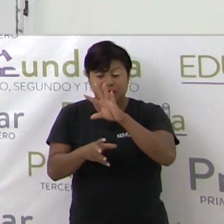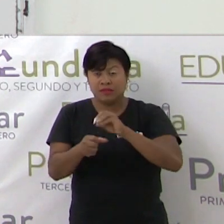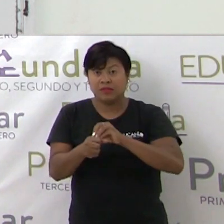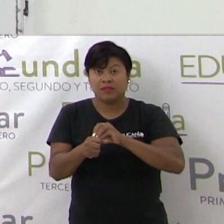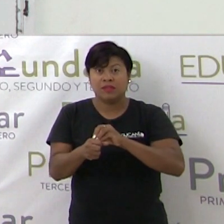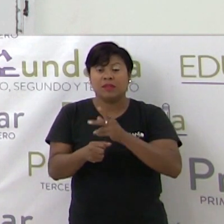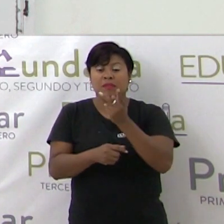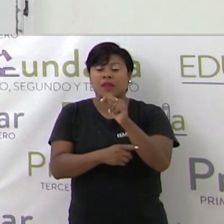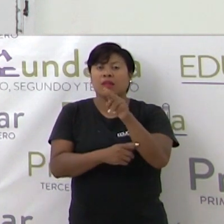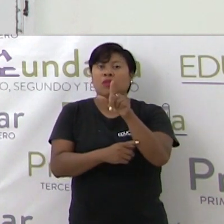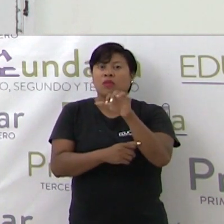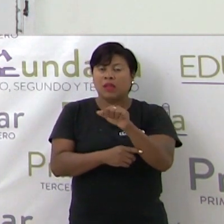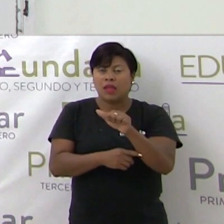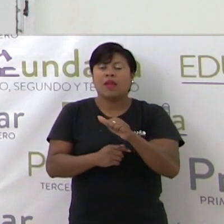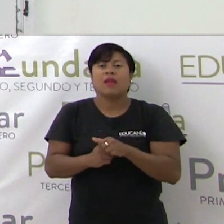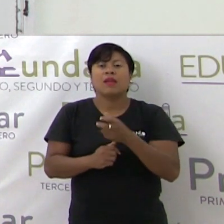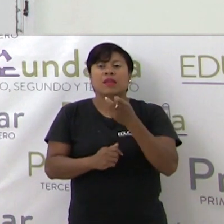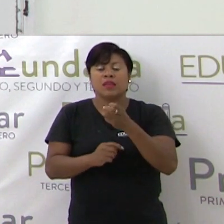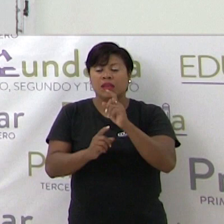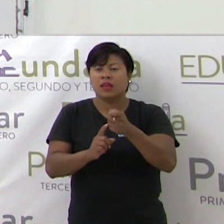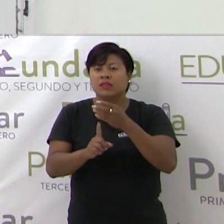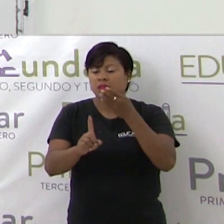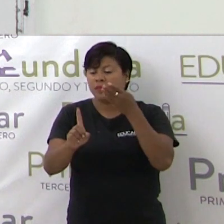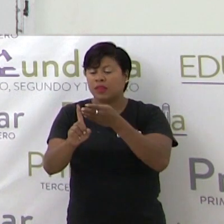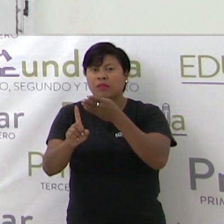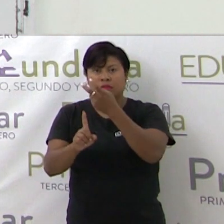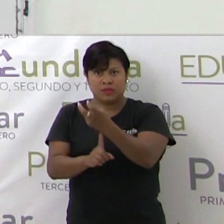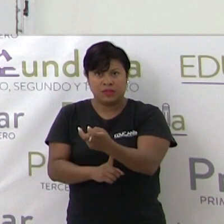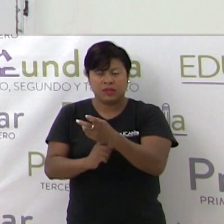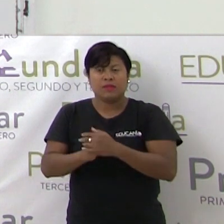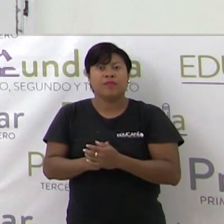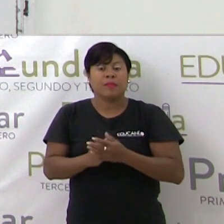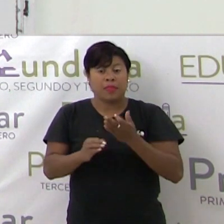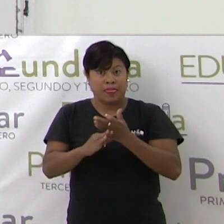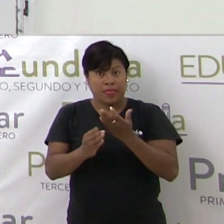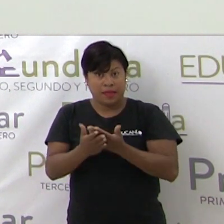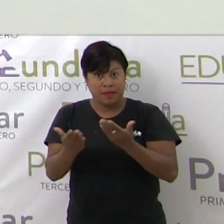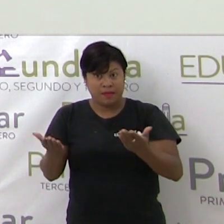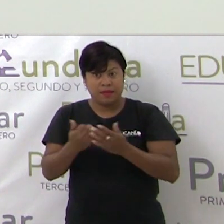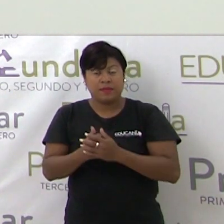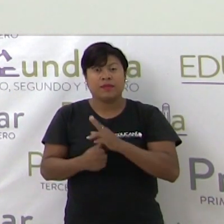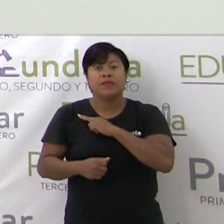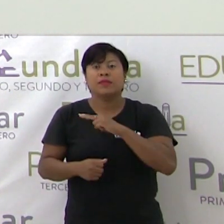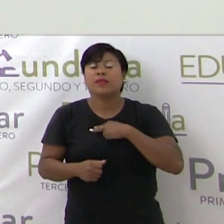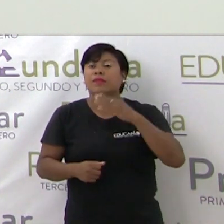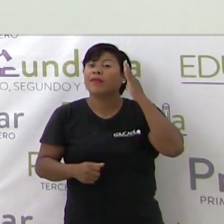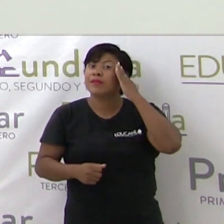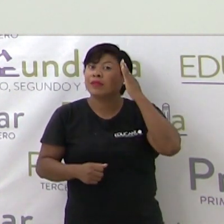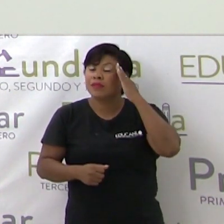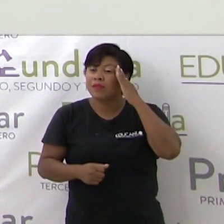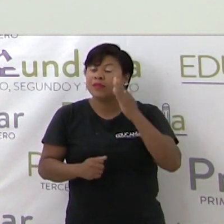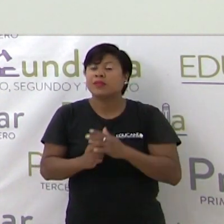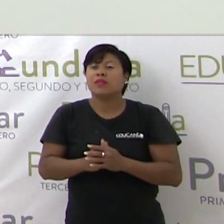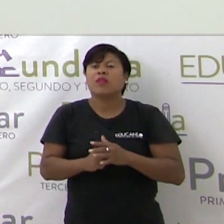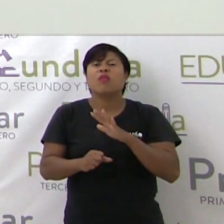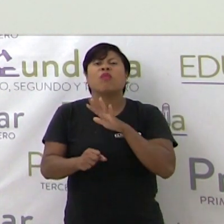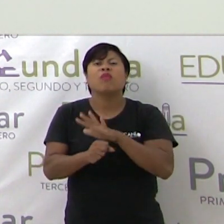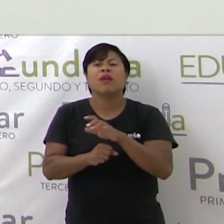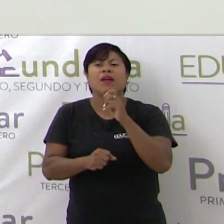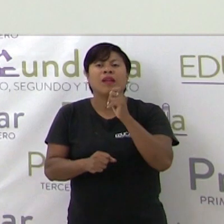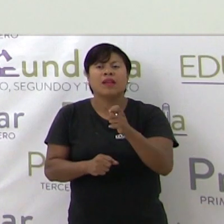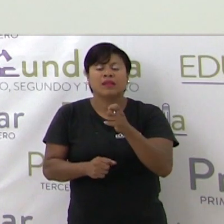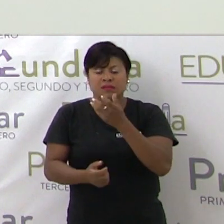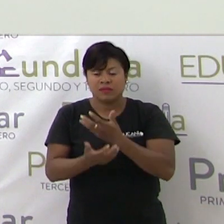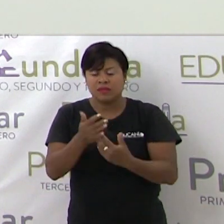la tertulia literaria y los objetivos de ellas. A continuación, vamos a conocer cuál es el papel